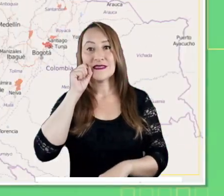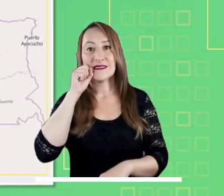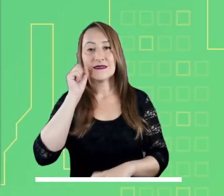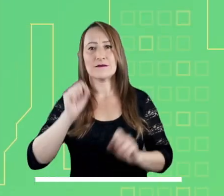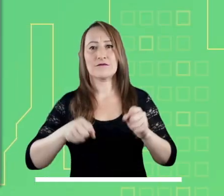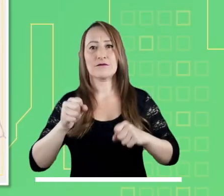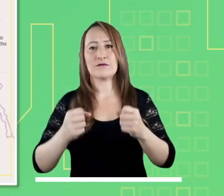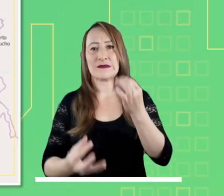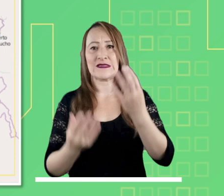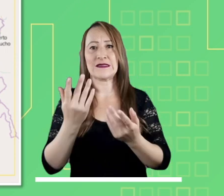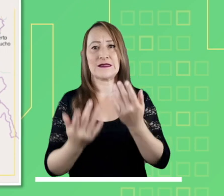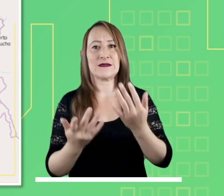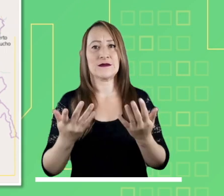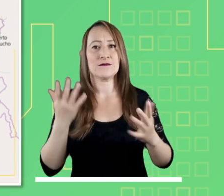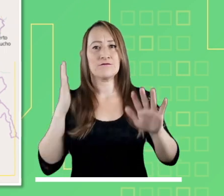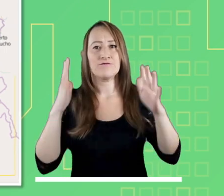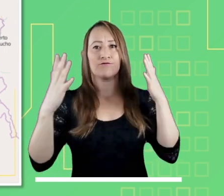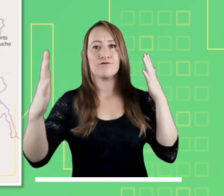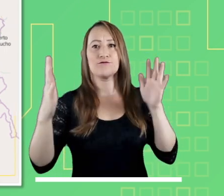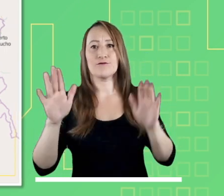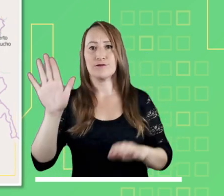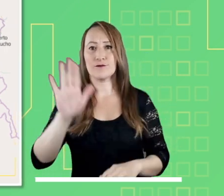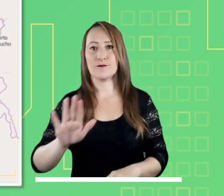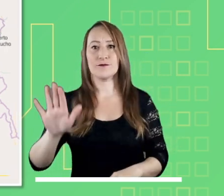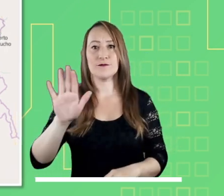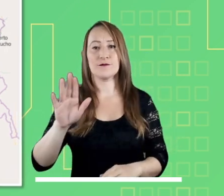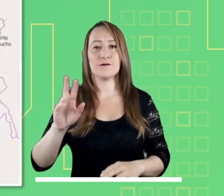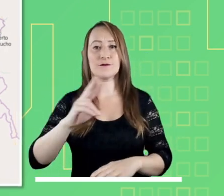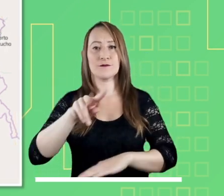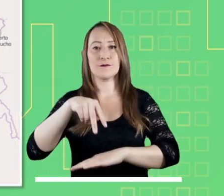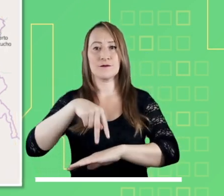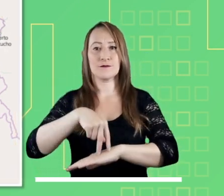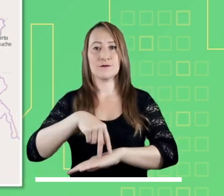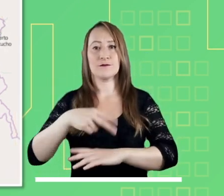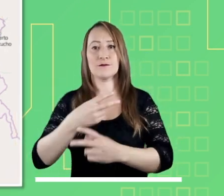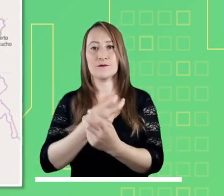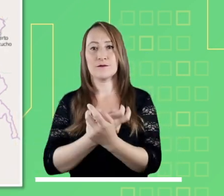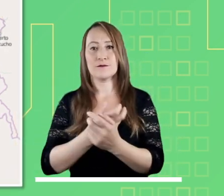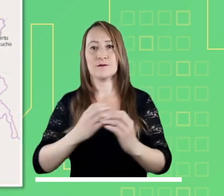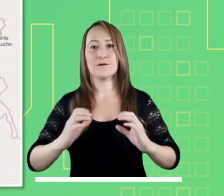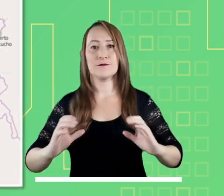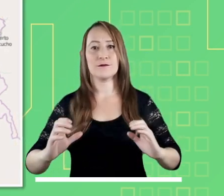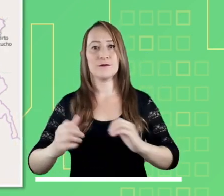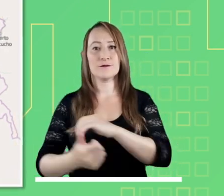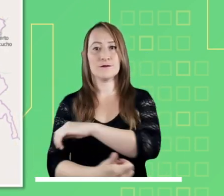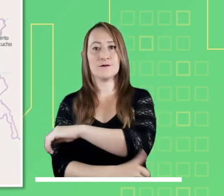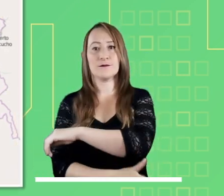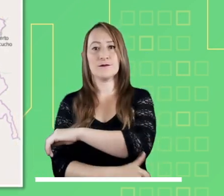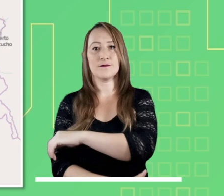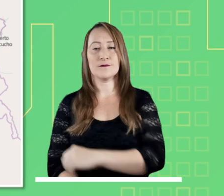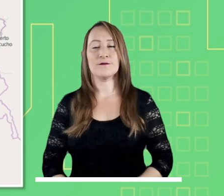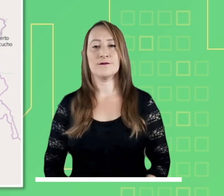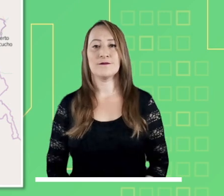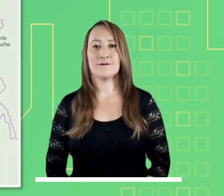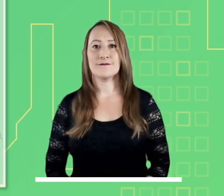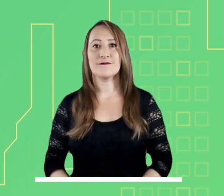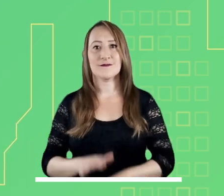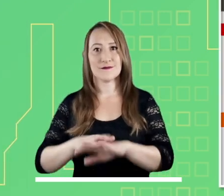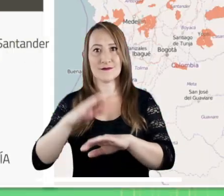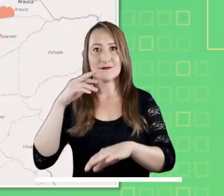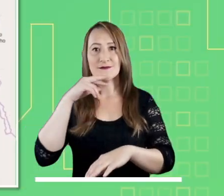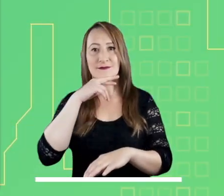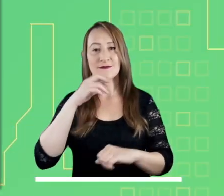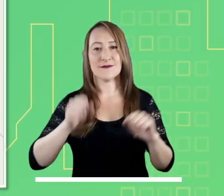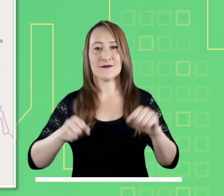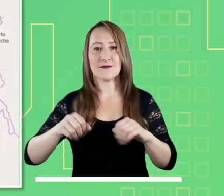Cauca. Alerta naranja por probabilidad de incendios en la cobertura vegetal de los departamentos de Nariño, Huila, Caquetá